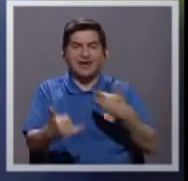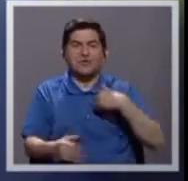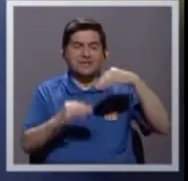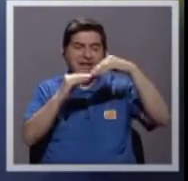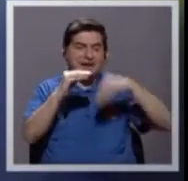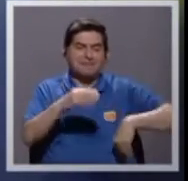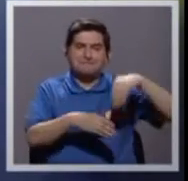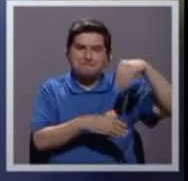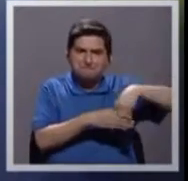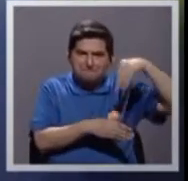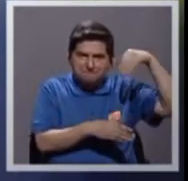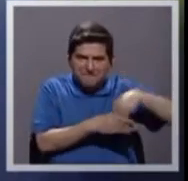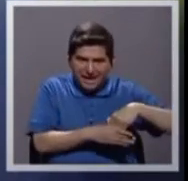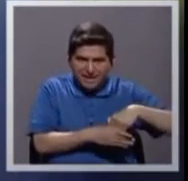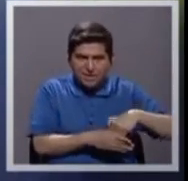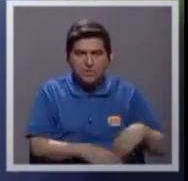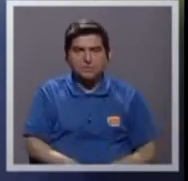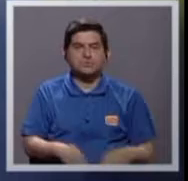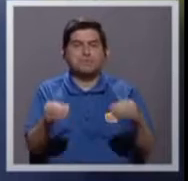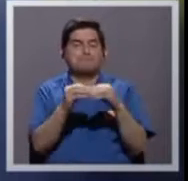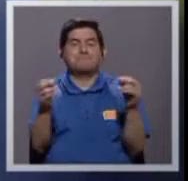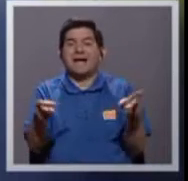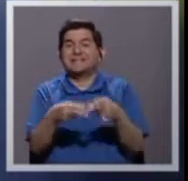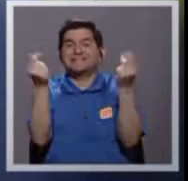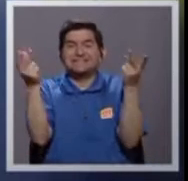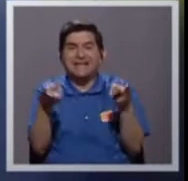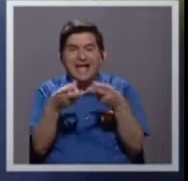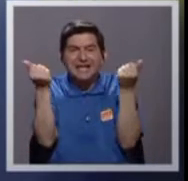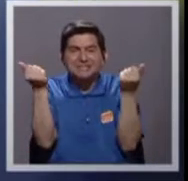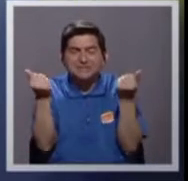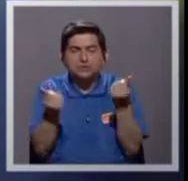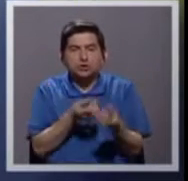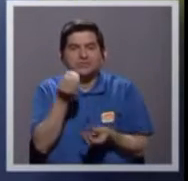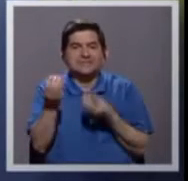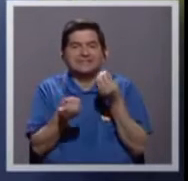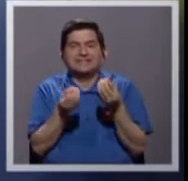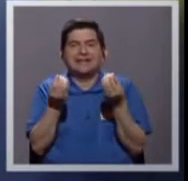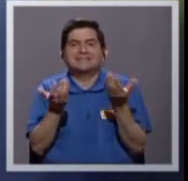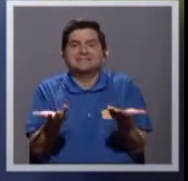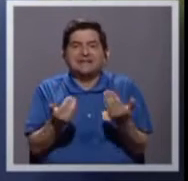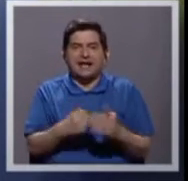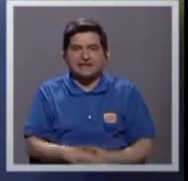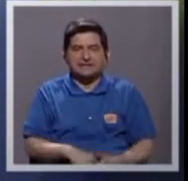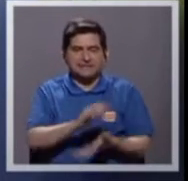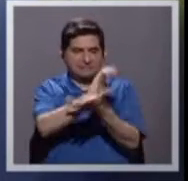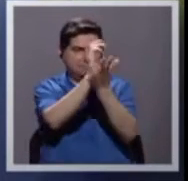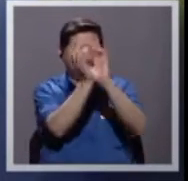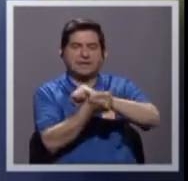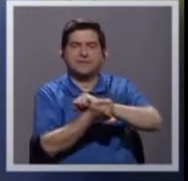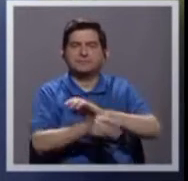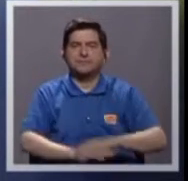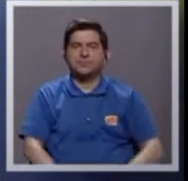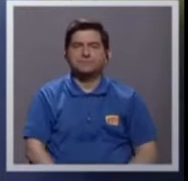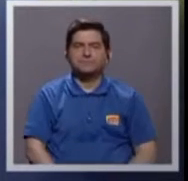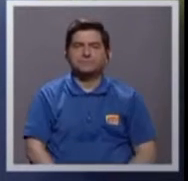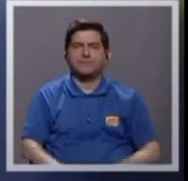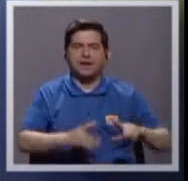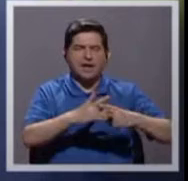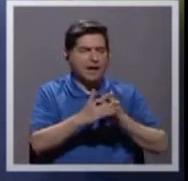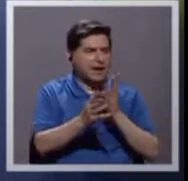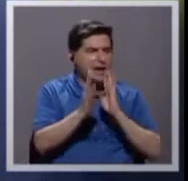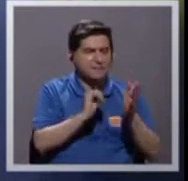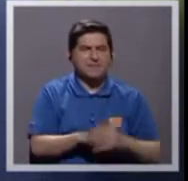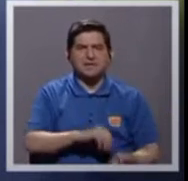menos ingresos y tenemos más gastos, ¿qué podemos hacer para revertir eso? ¿Verdad? Entonces se empieza a hablar de que